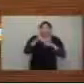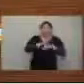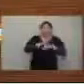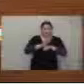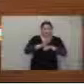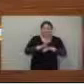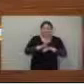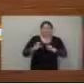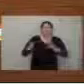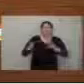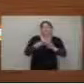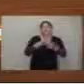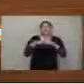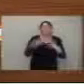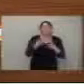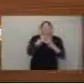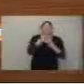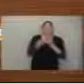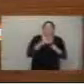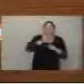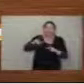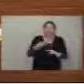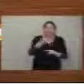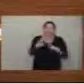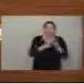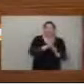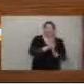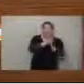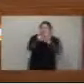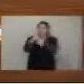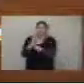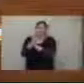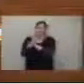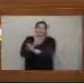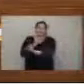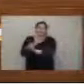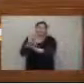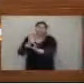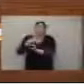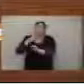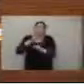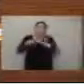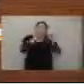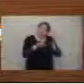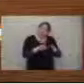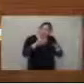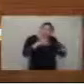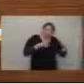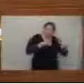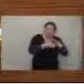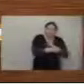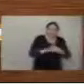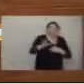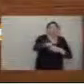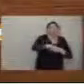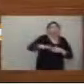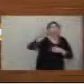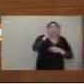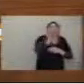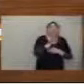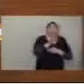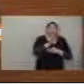de una hora y media en autobús en el trayecto ida y de vuelta o que vayan internos a Astorga. Es decir, esto es el ejemplo que usted ha traído aquí,